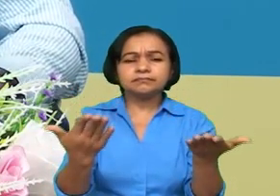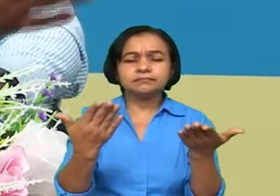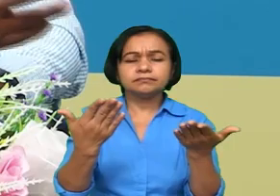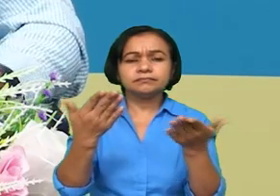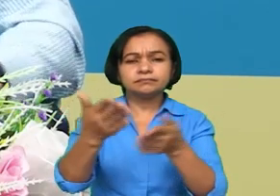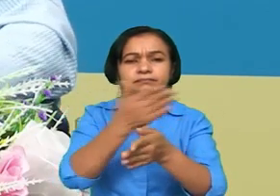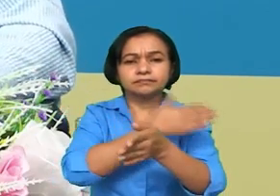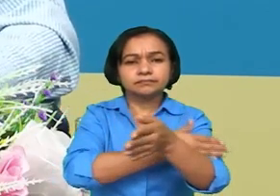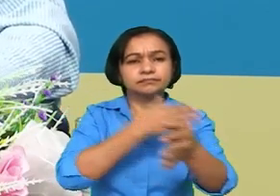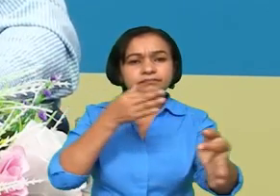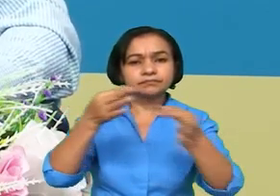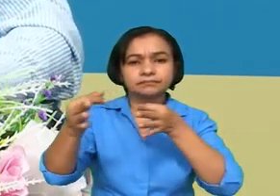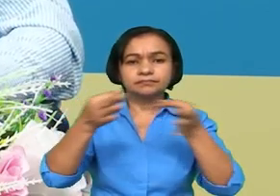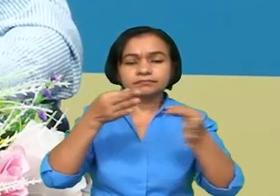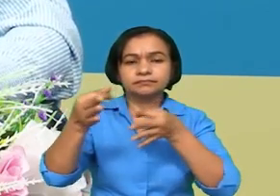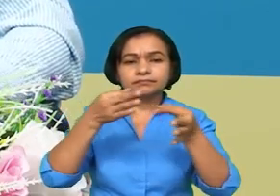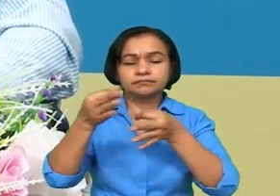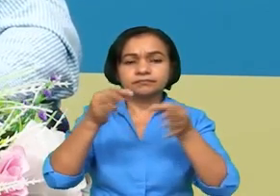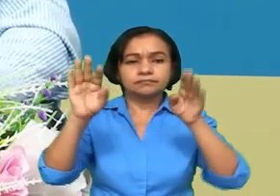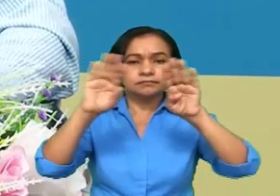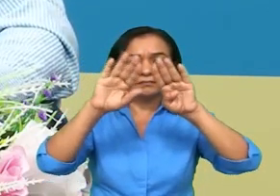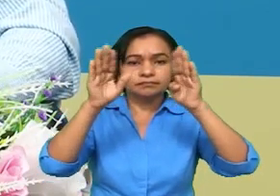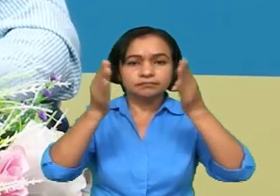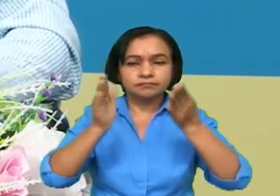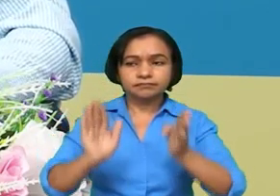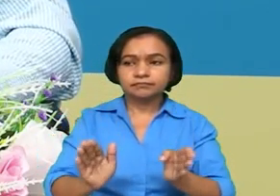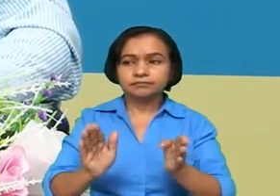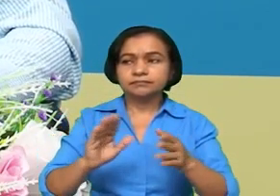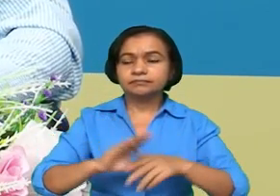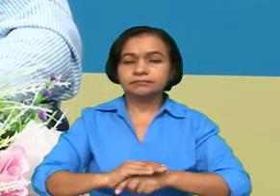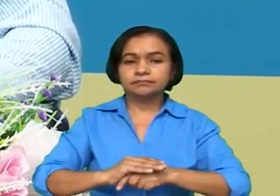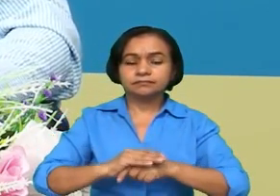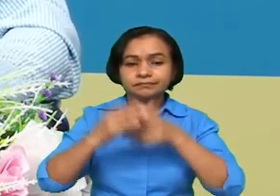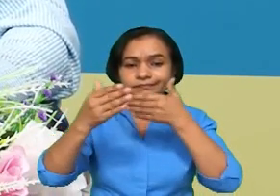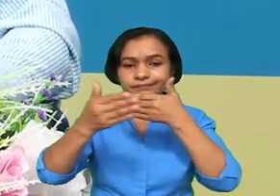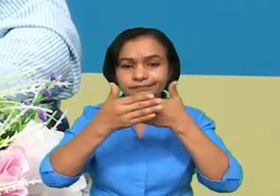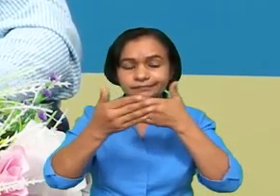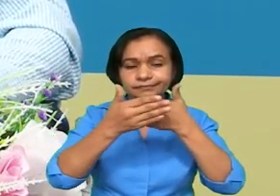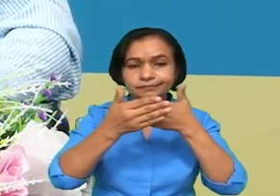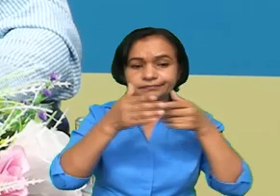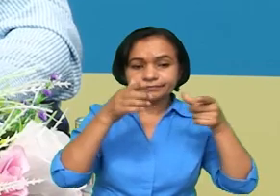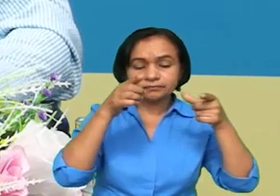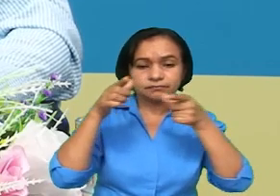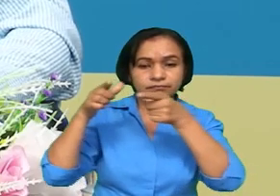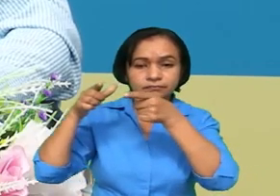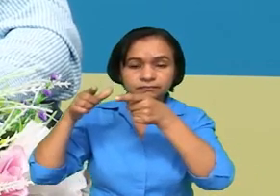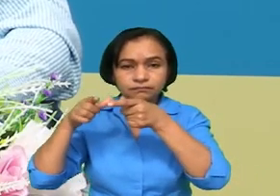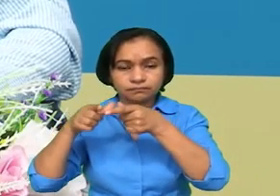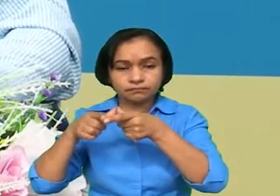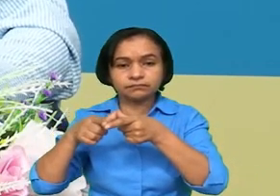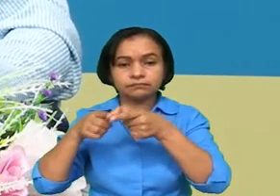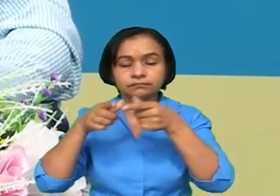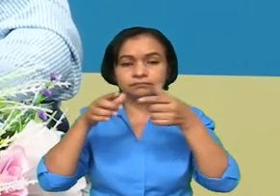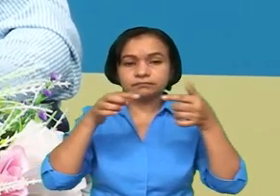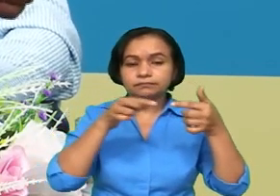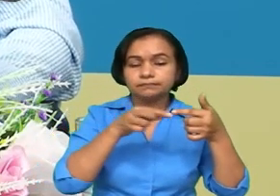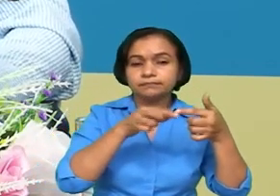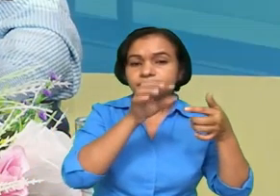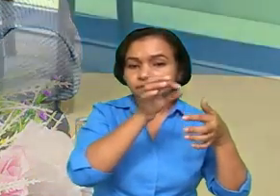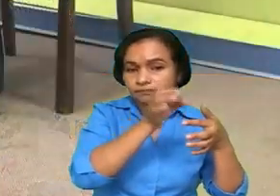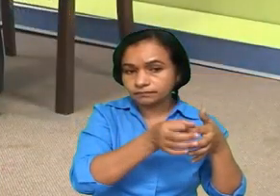mencionamos parte de la anatomía de la mujer y de la cercanía entre la vagina y el